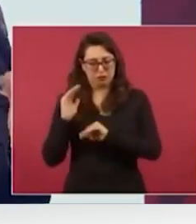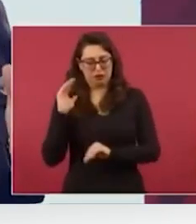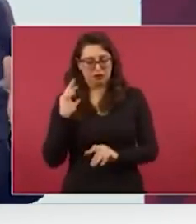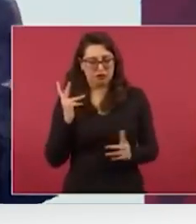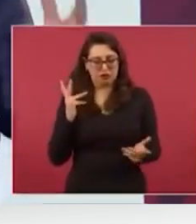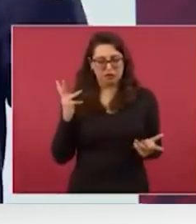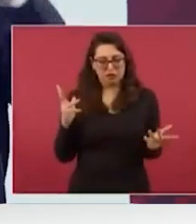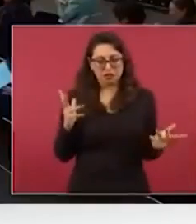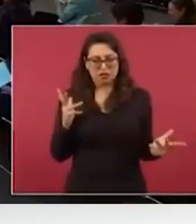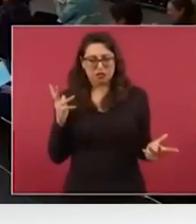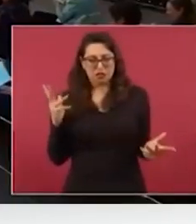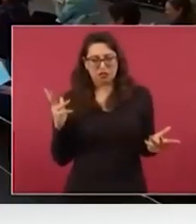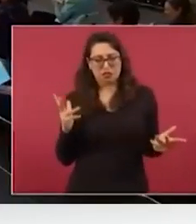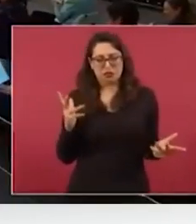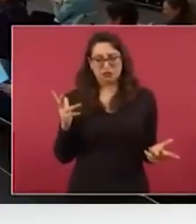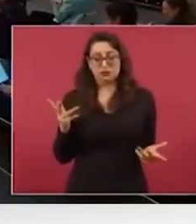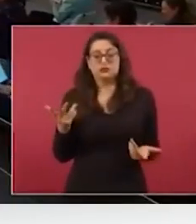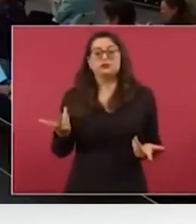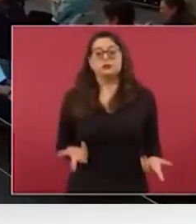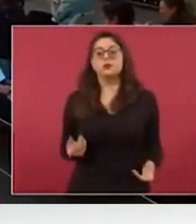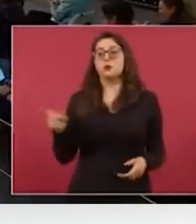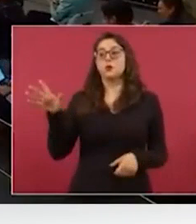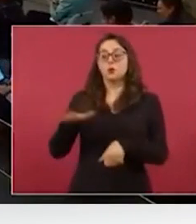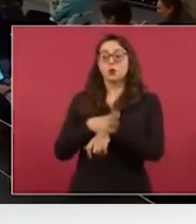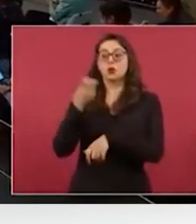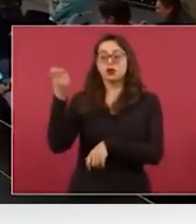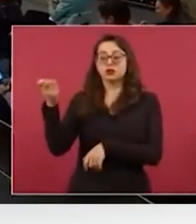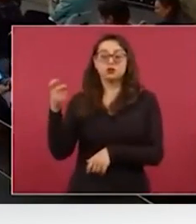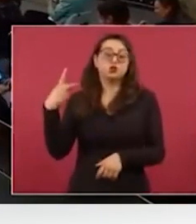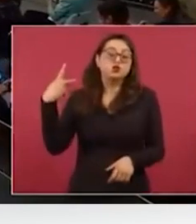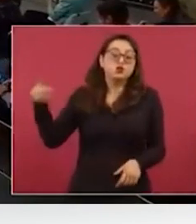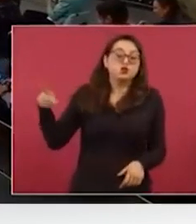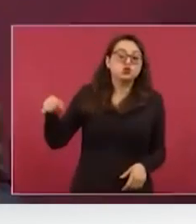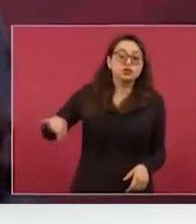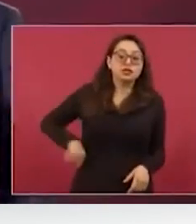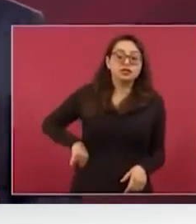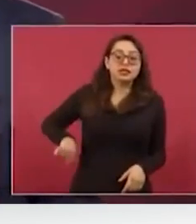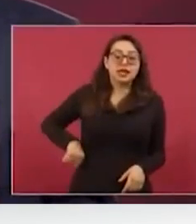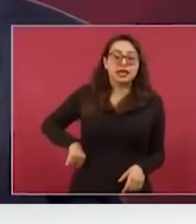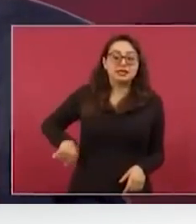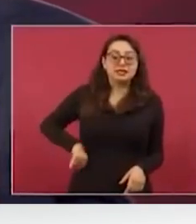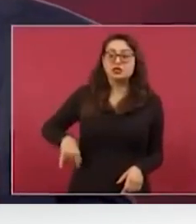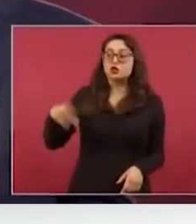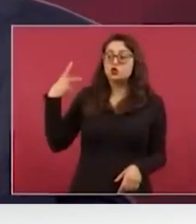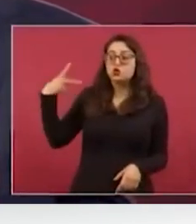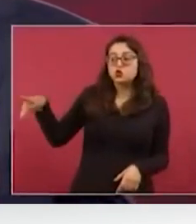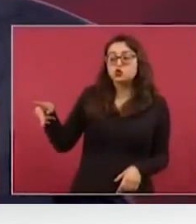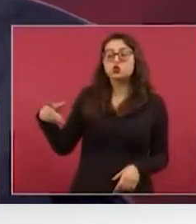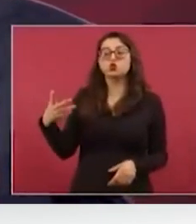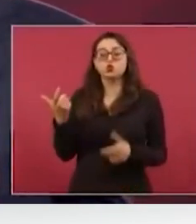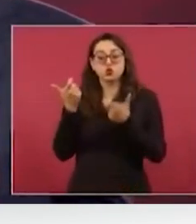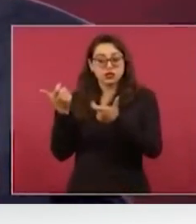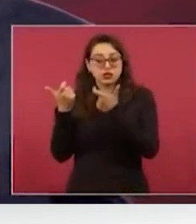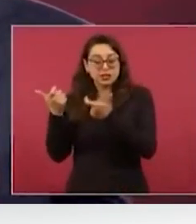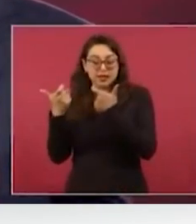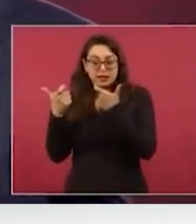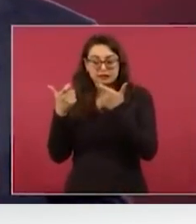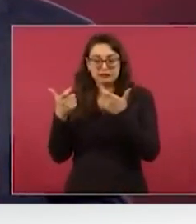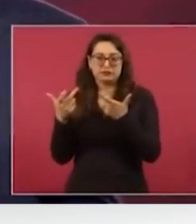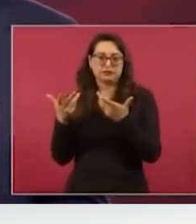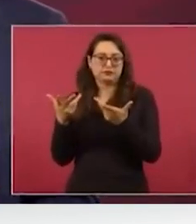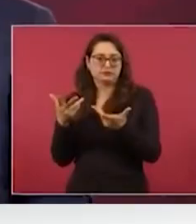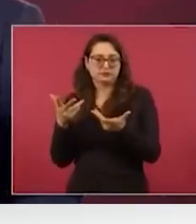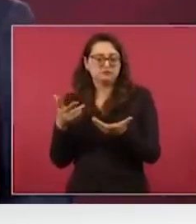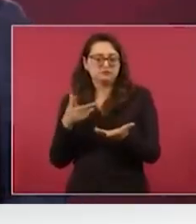que se insulte a México. Afirmó que México no se va a quedar callado ni con los brazos cruzados, por el país es independiente, libre y